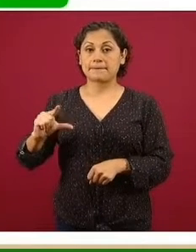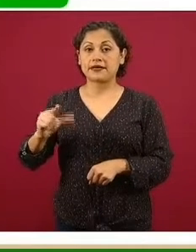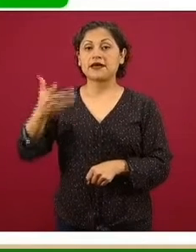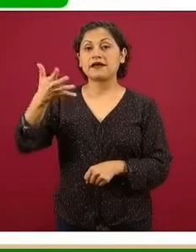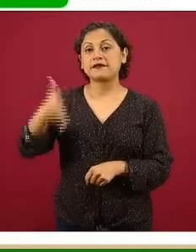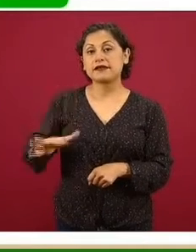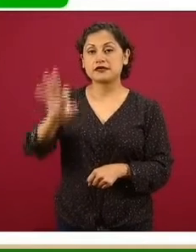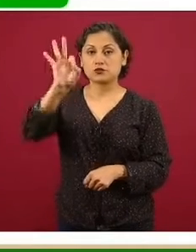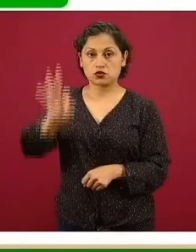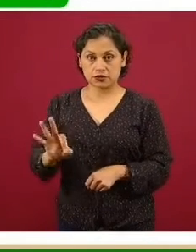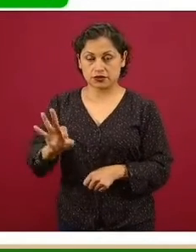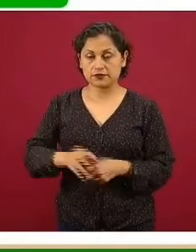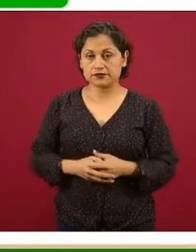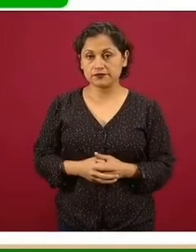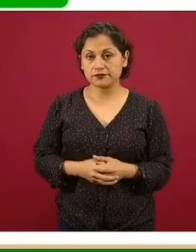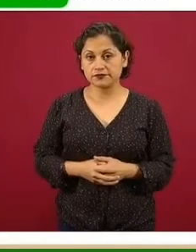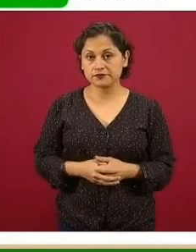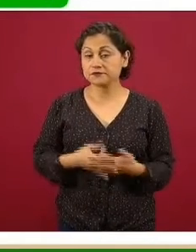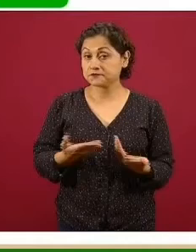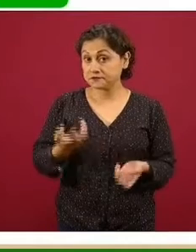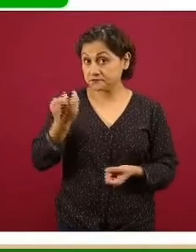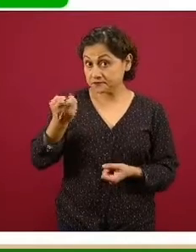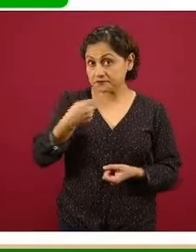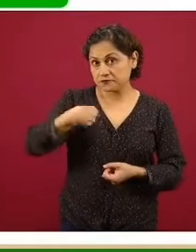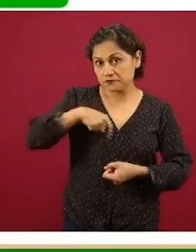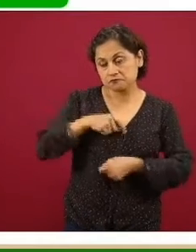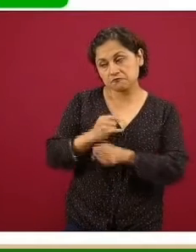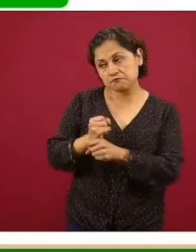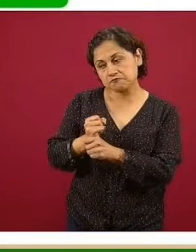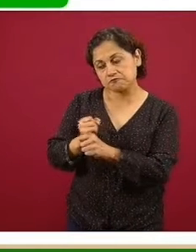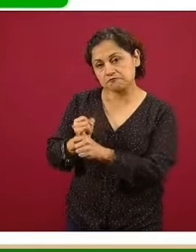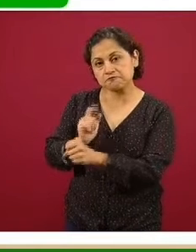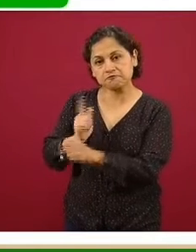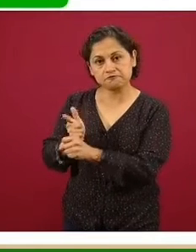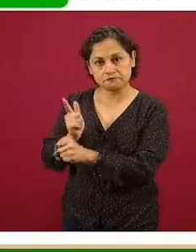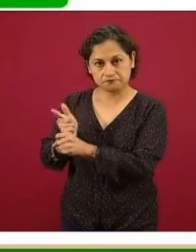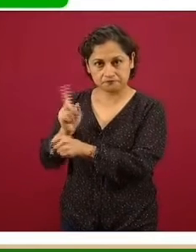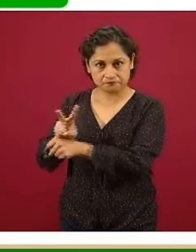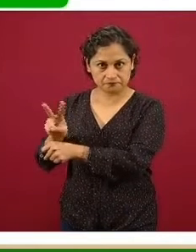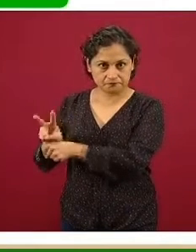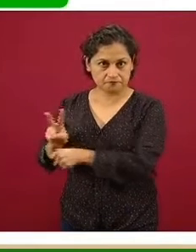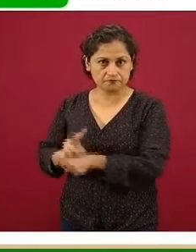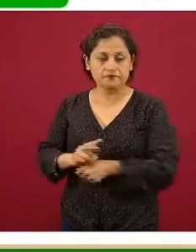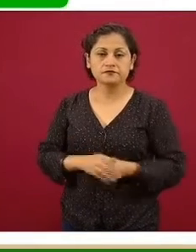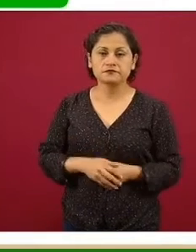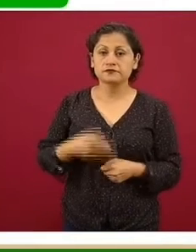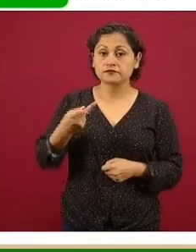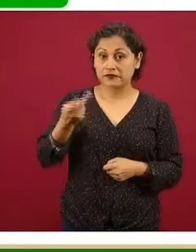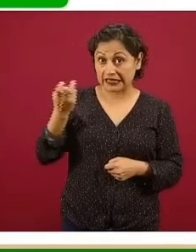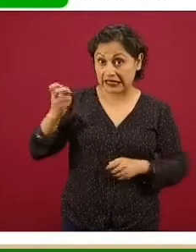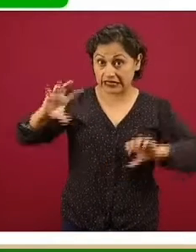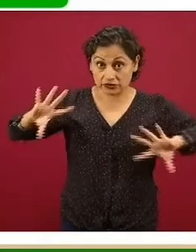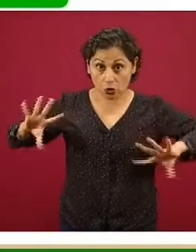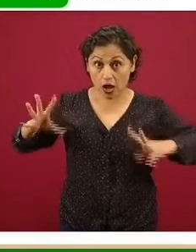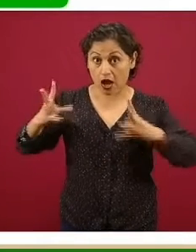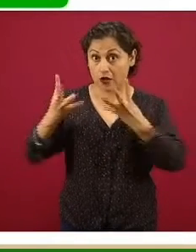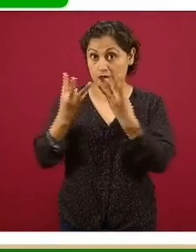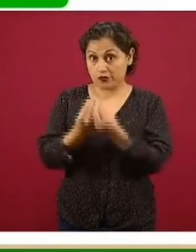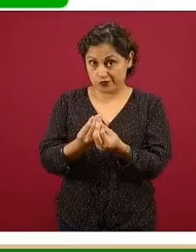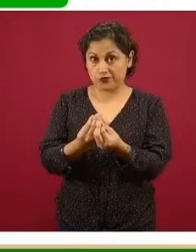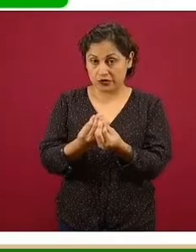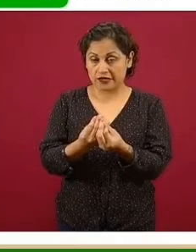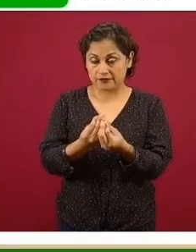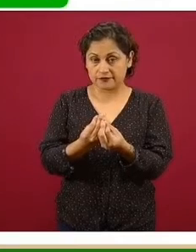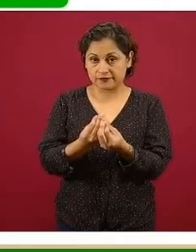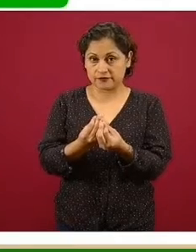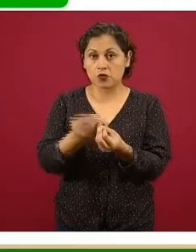del 10%, y es lo que estamos también dando seguimiento. Sin embargo, estos son los casos estimados acumulados que se han presentado